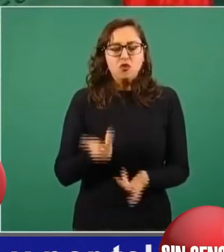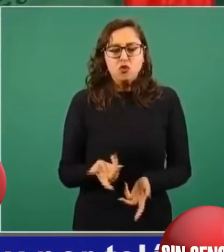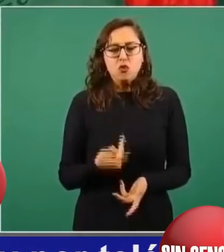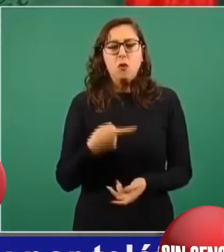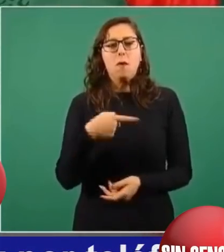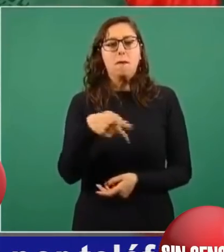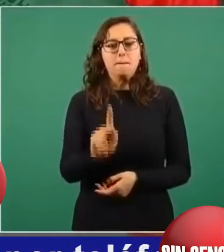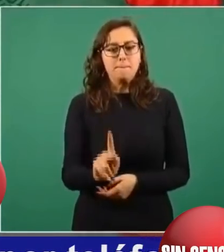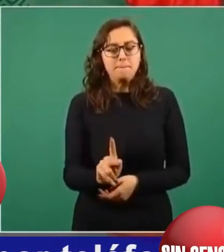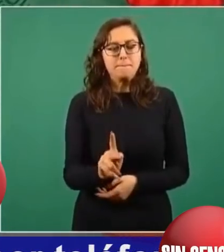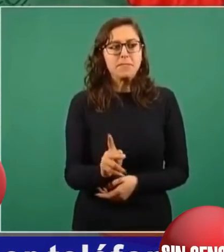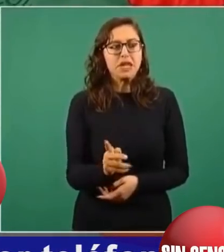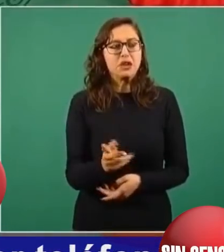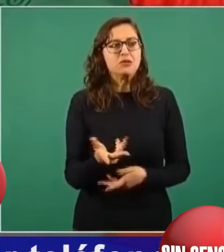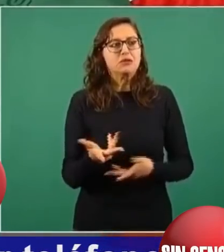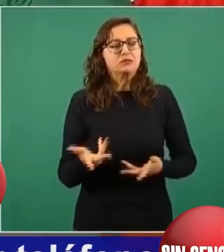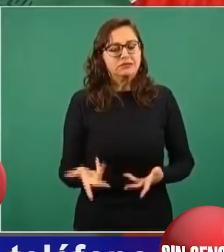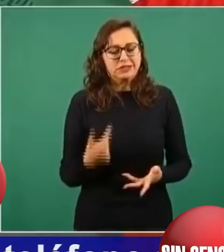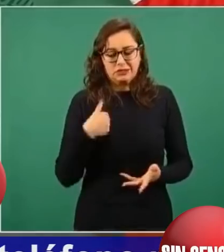Digo, no puedo